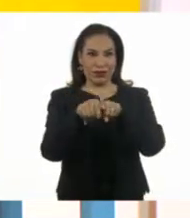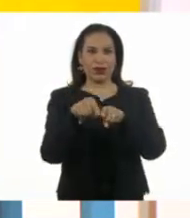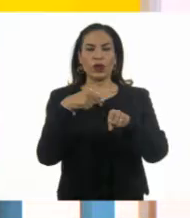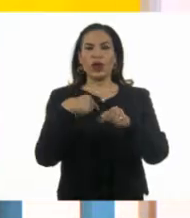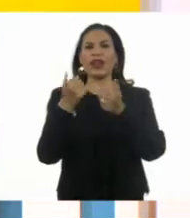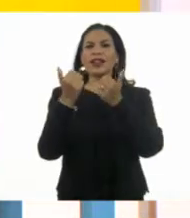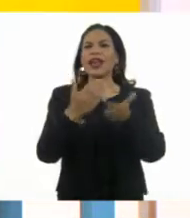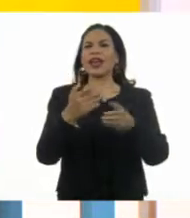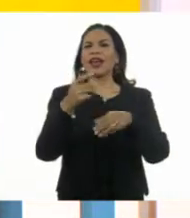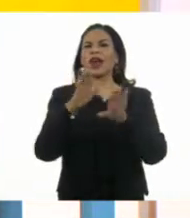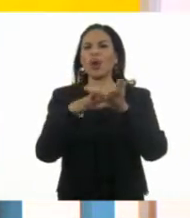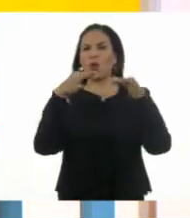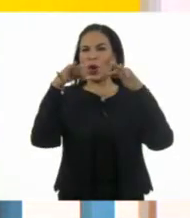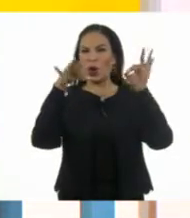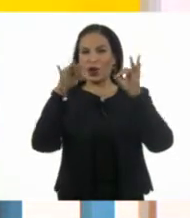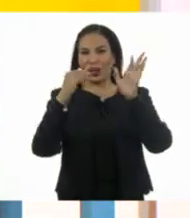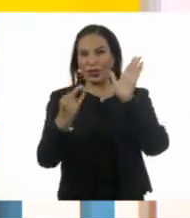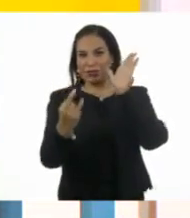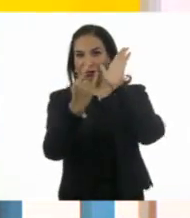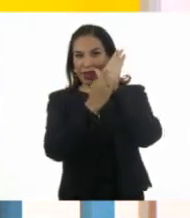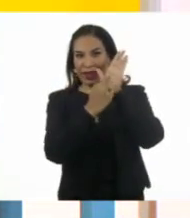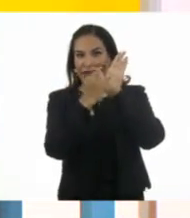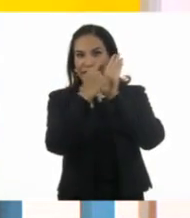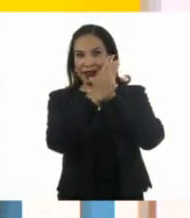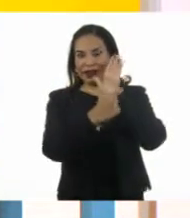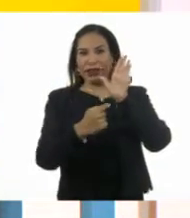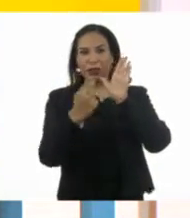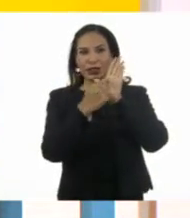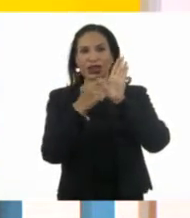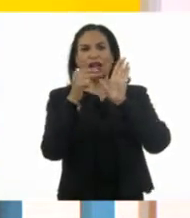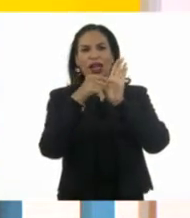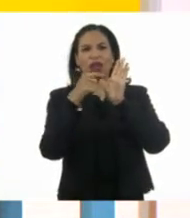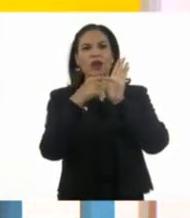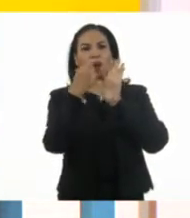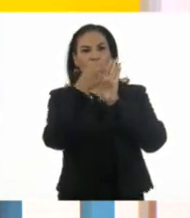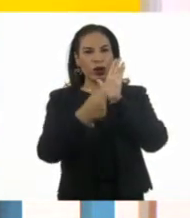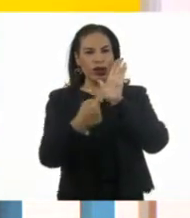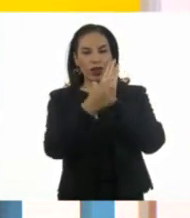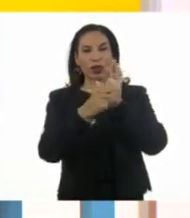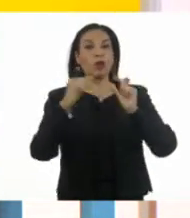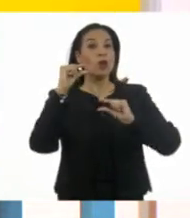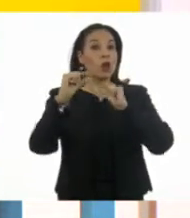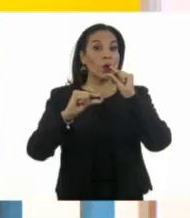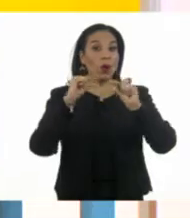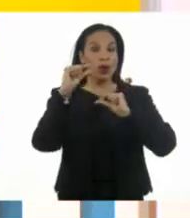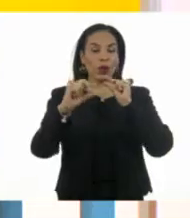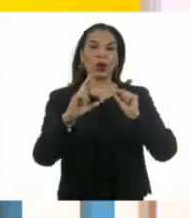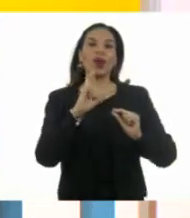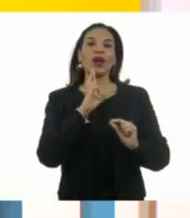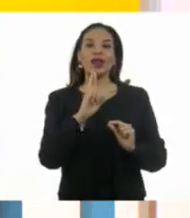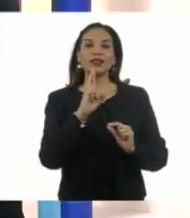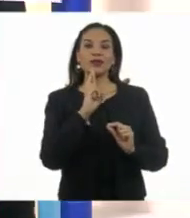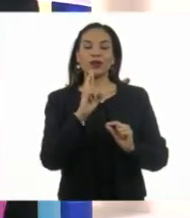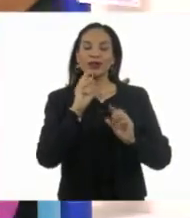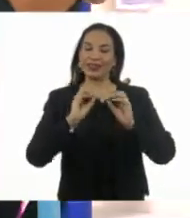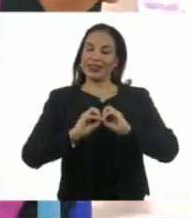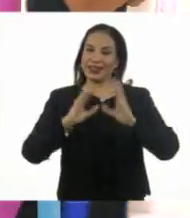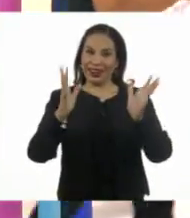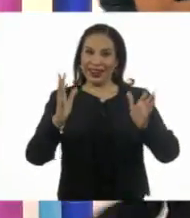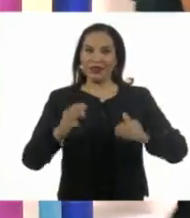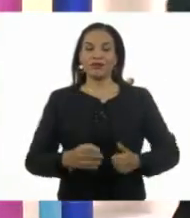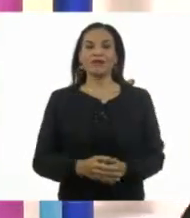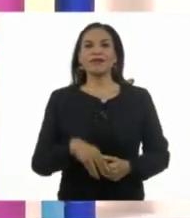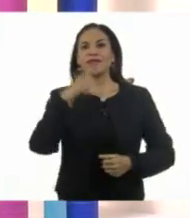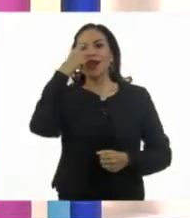traje una hoja aparte para pegarla en el pizarrón y ahí lo vamos a ir uniendo y poco a poco me vas dando las respuestas. Claro que sí. Por